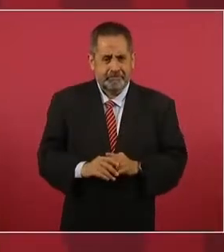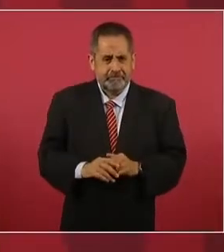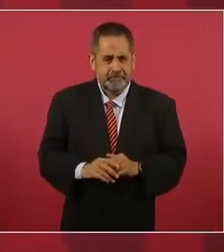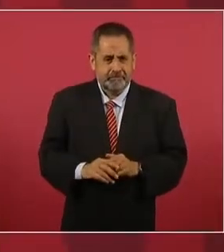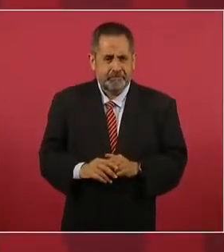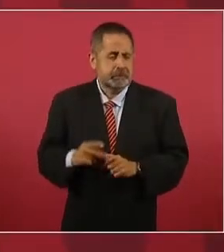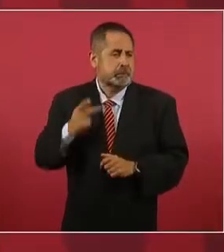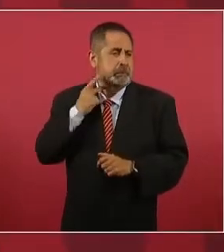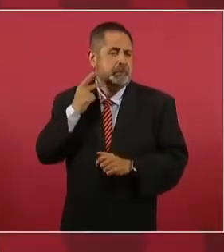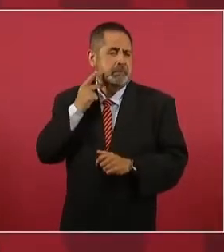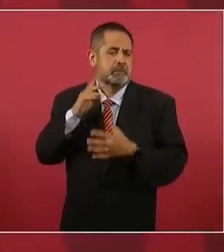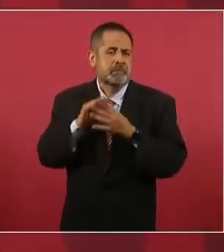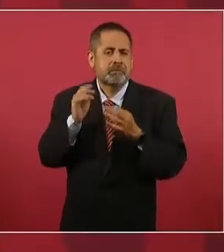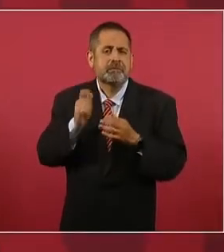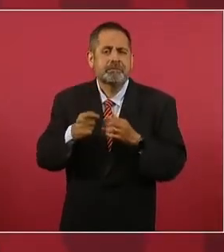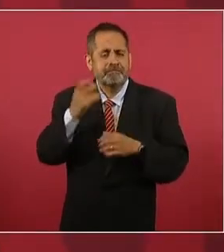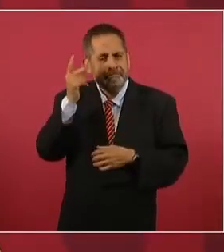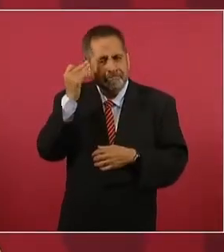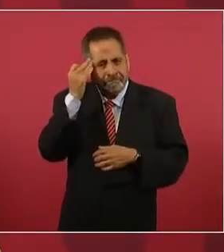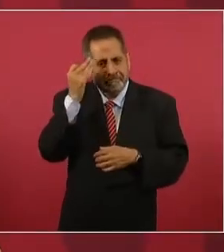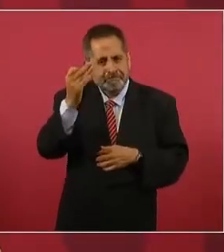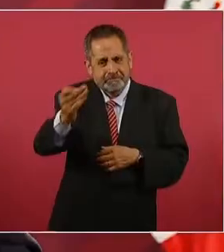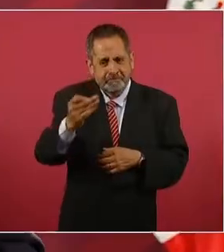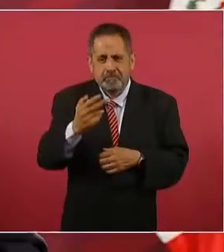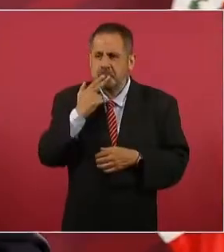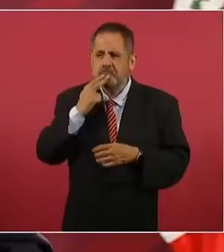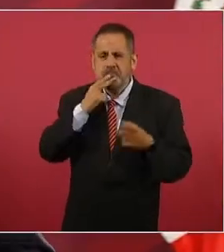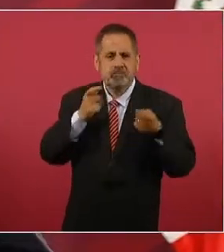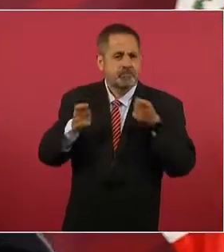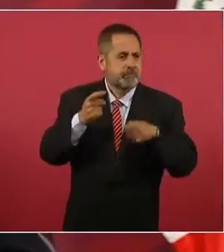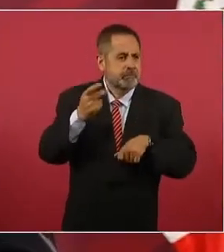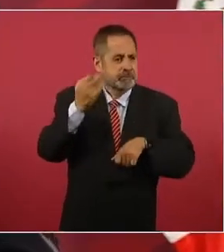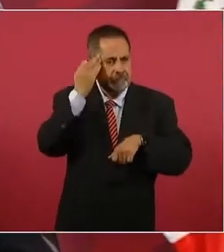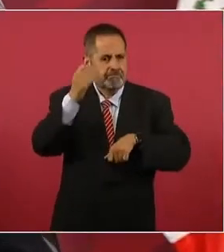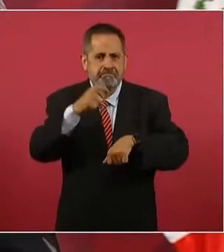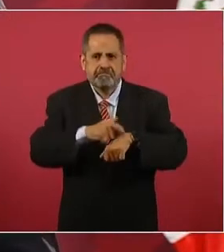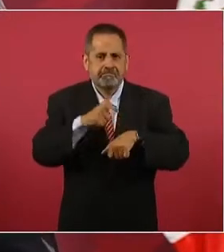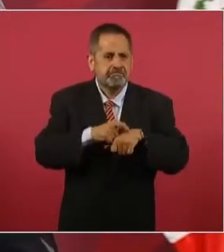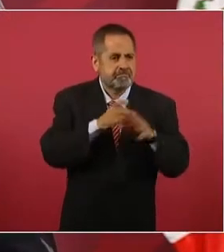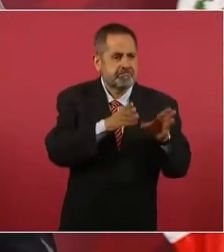Política, entre otras cosas, es tiempo, manejo de tiempos.